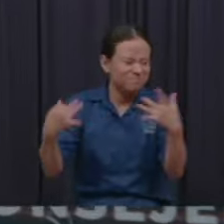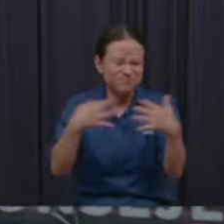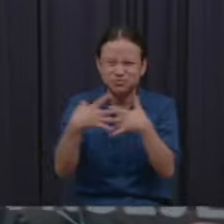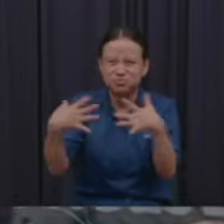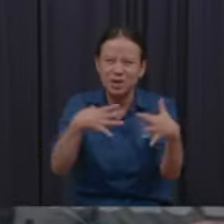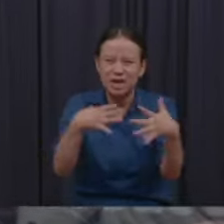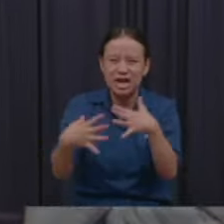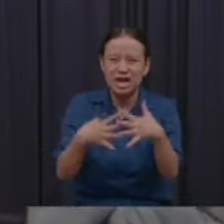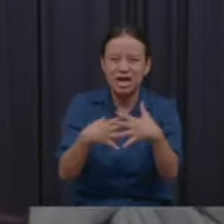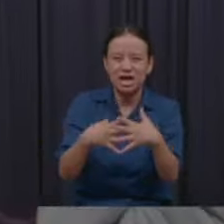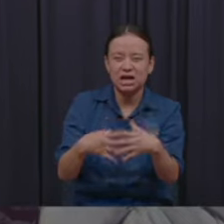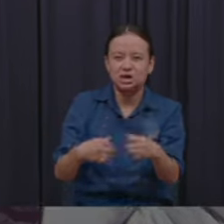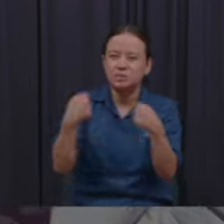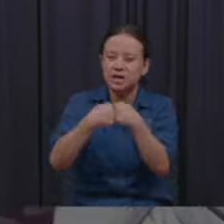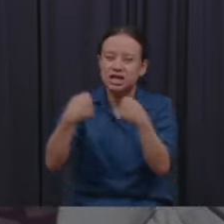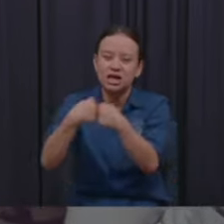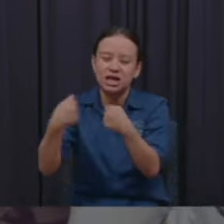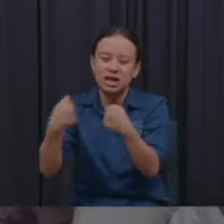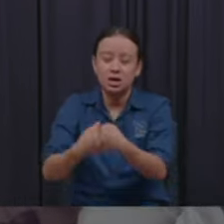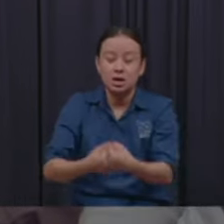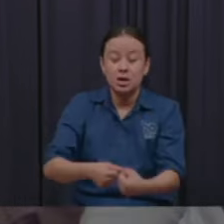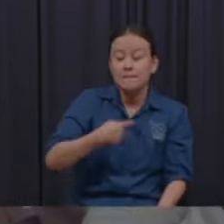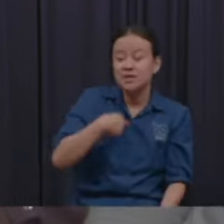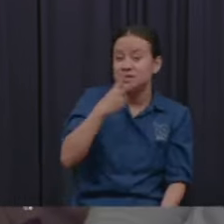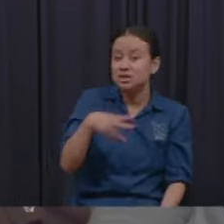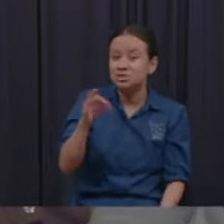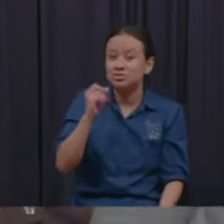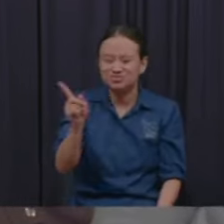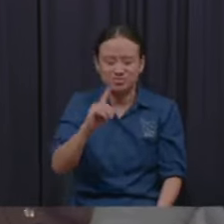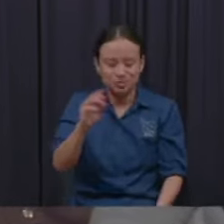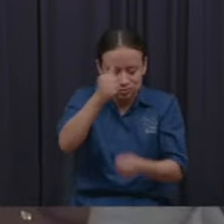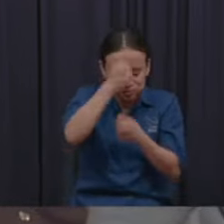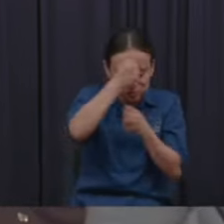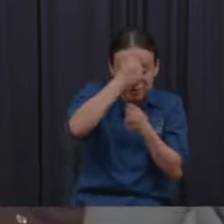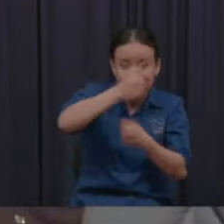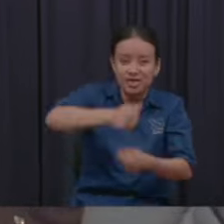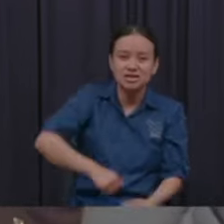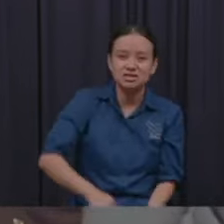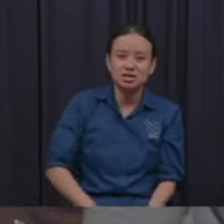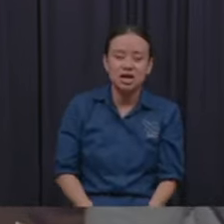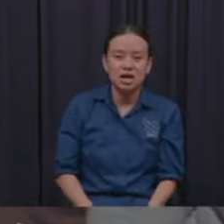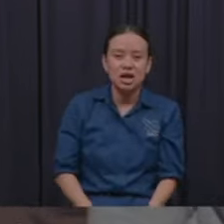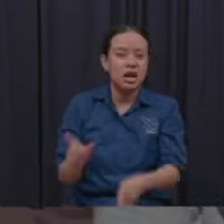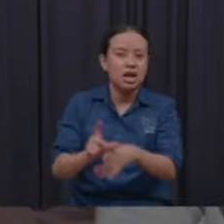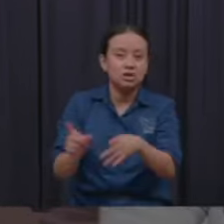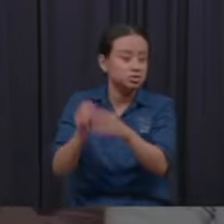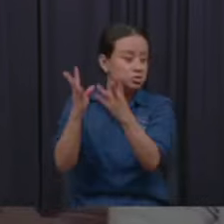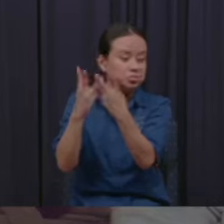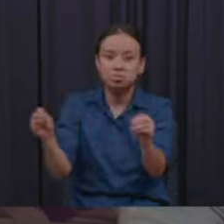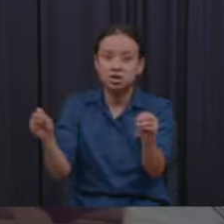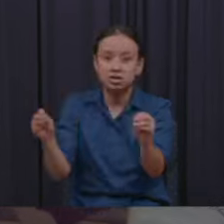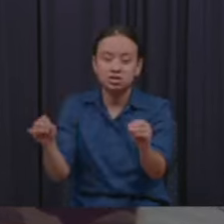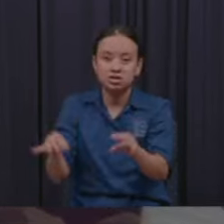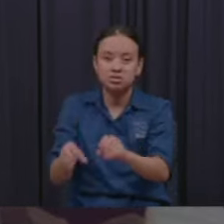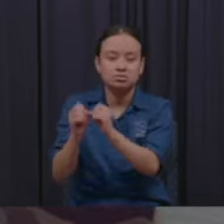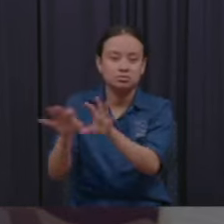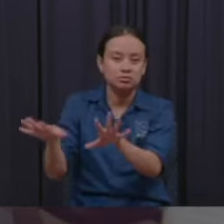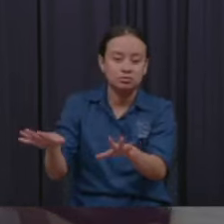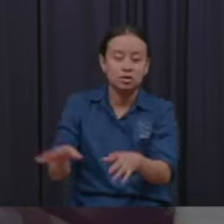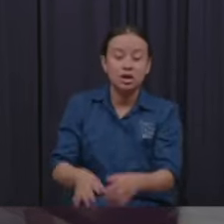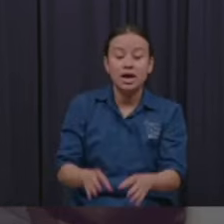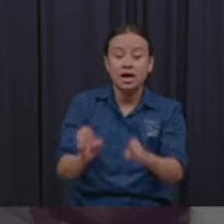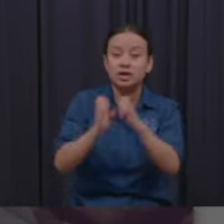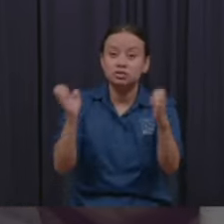están desobedientes, se están perdiendo las cosas en la casa. Todas esas cosas ocurren, hermano, todas esas